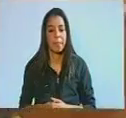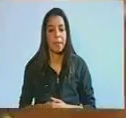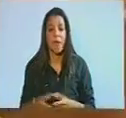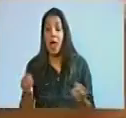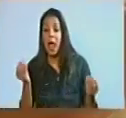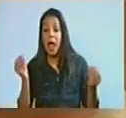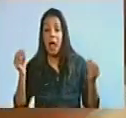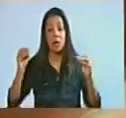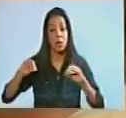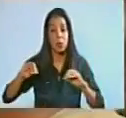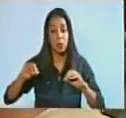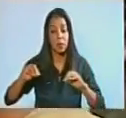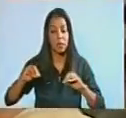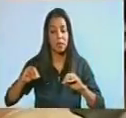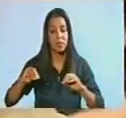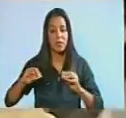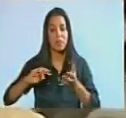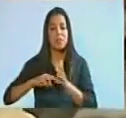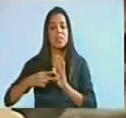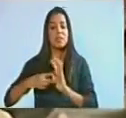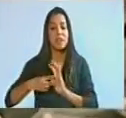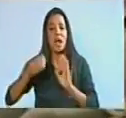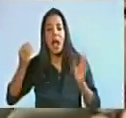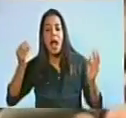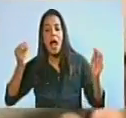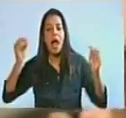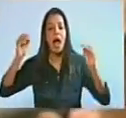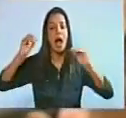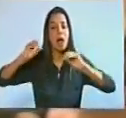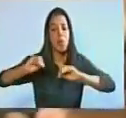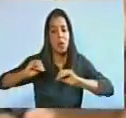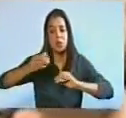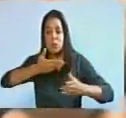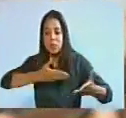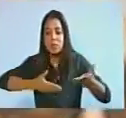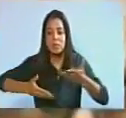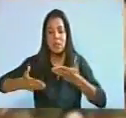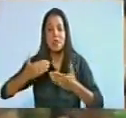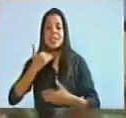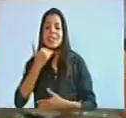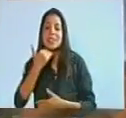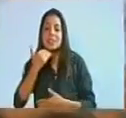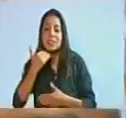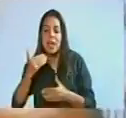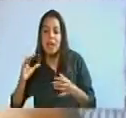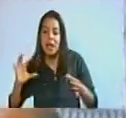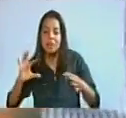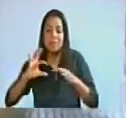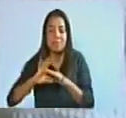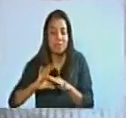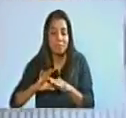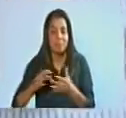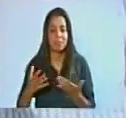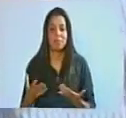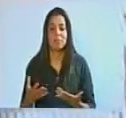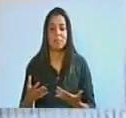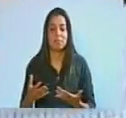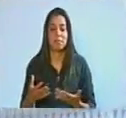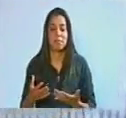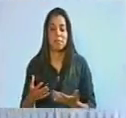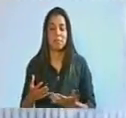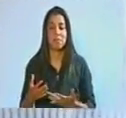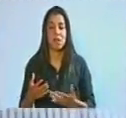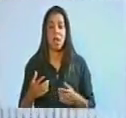Acordar es conciliar, es acercar. Es muy fácil acercar